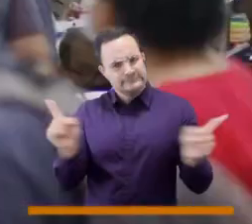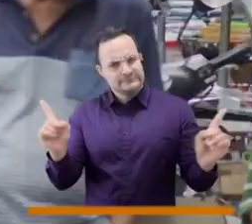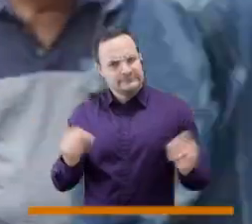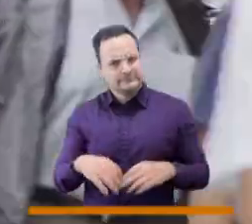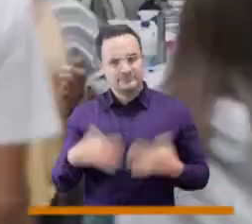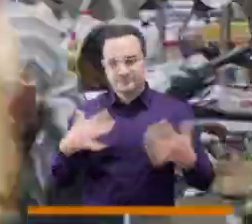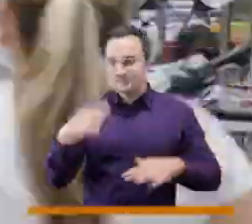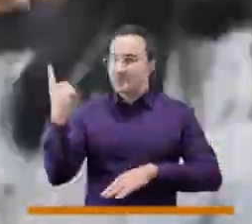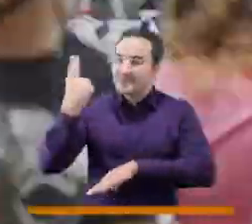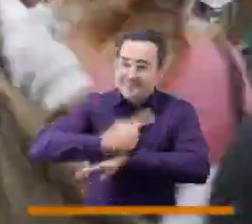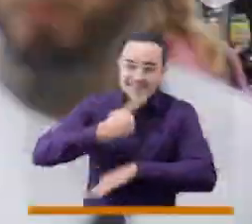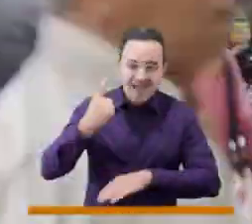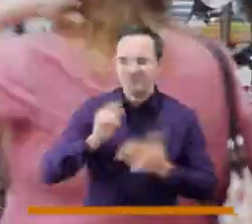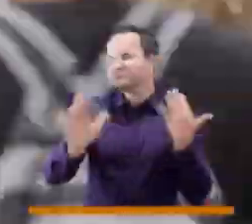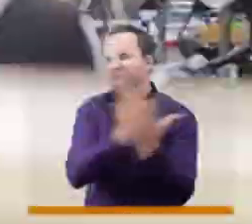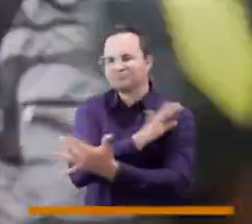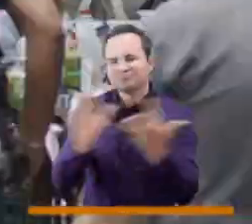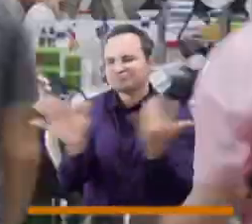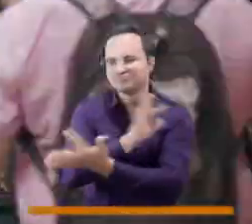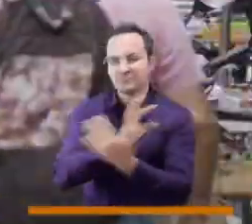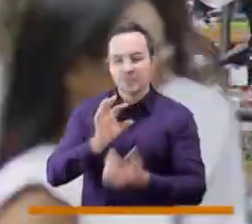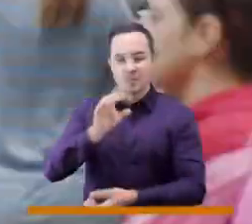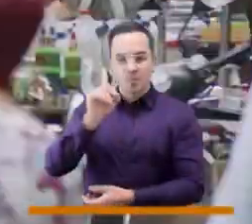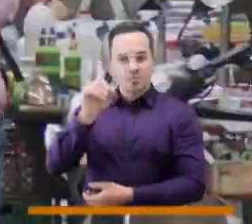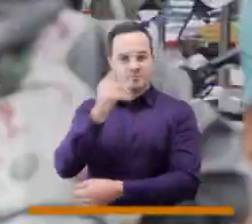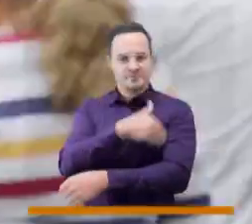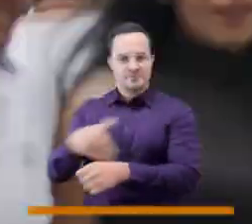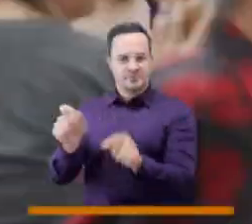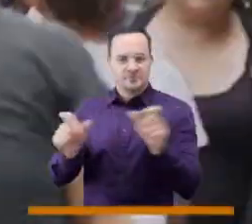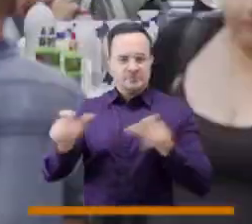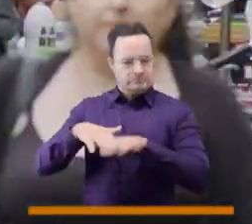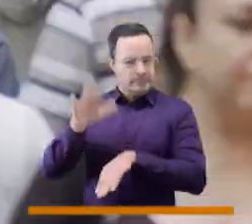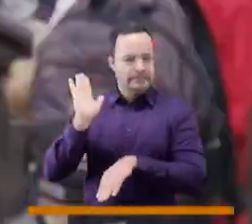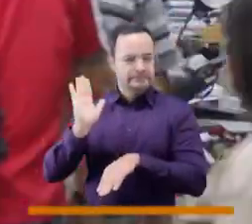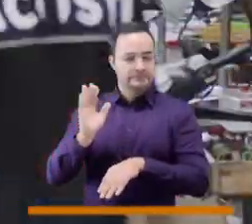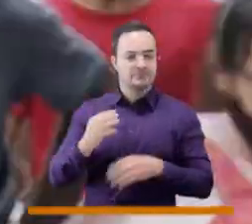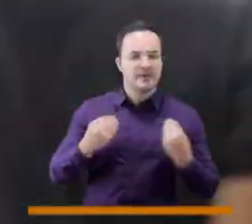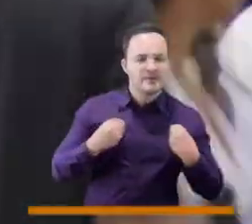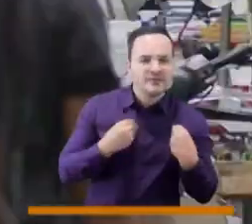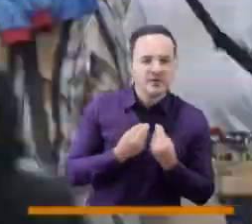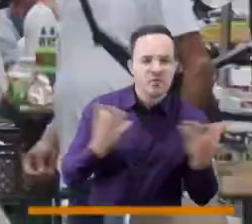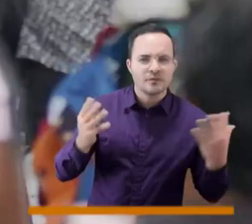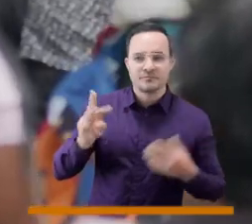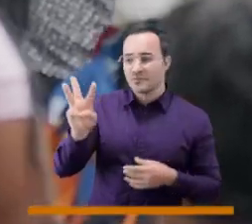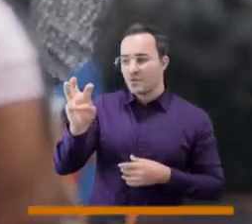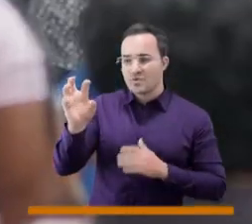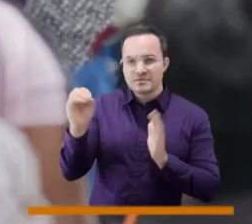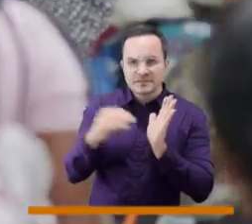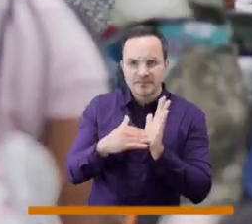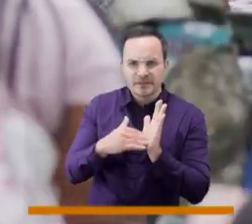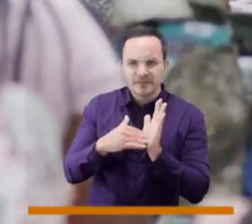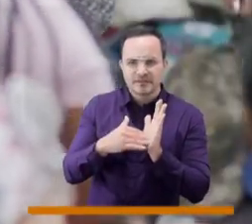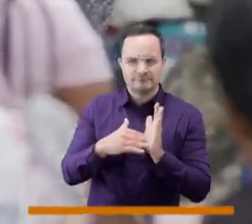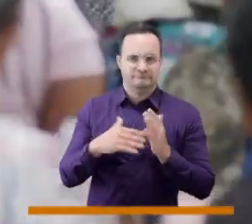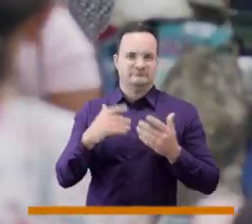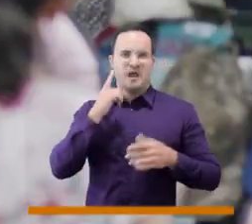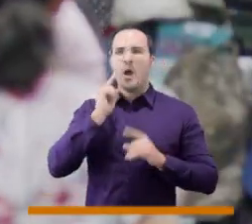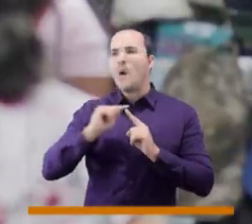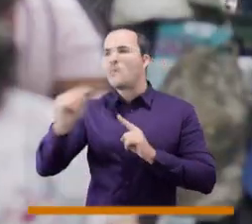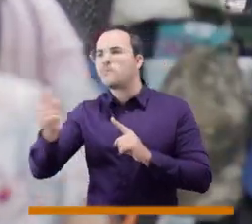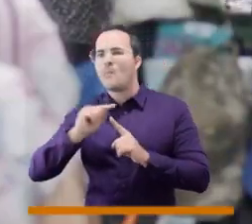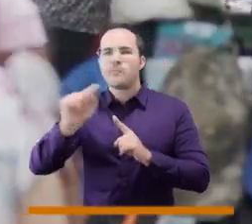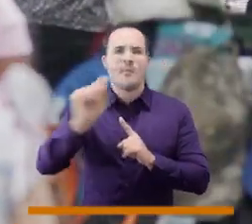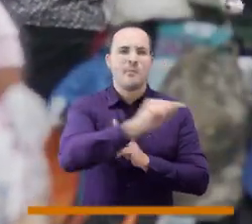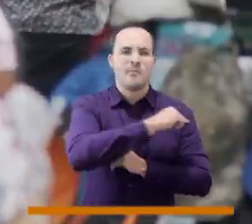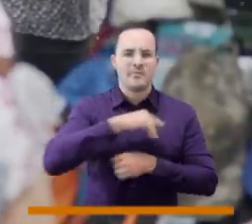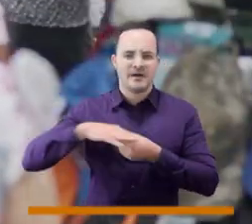miren que más de 1 millón de personas pasan a diario por aquí, pero que digamos que la cantidad de personas que vive todavía es un porcentaje muy bajo